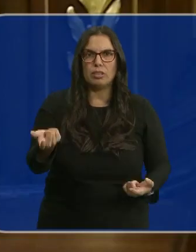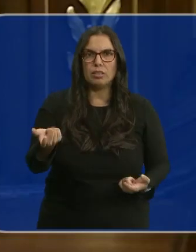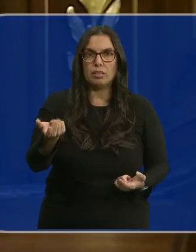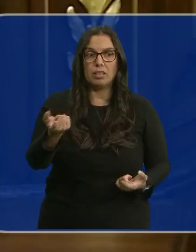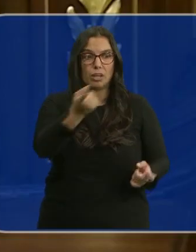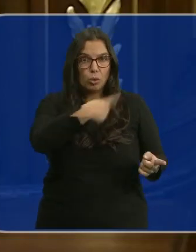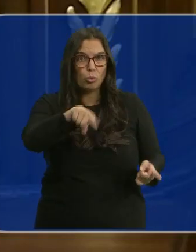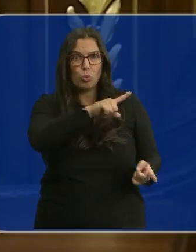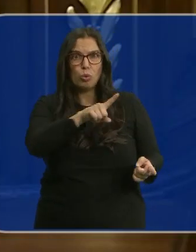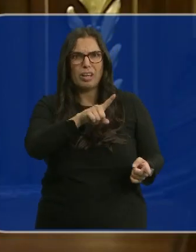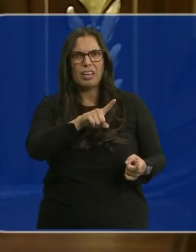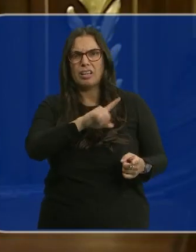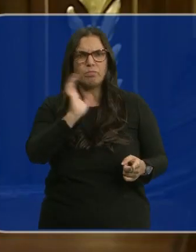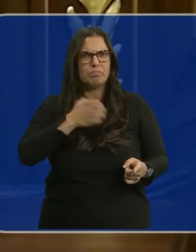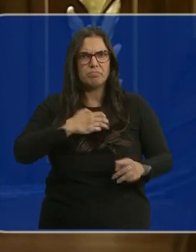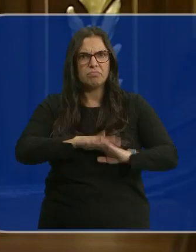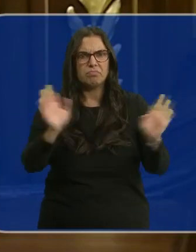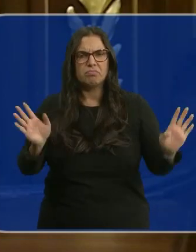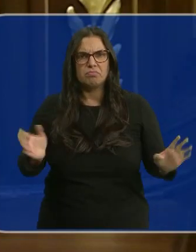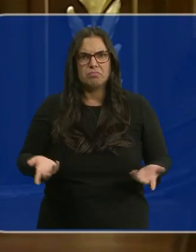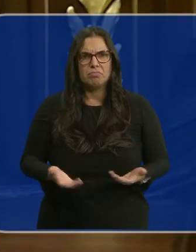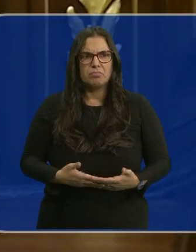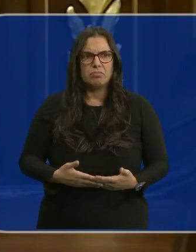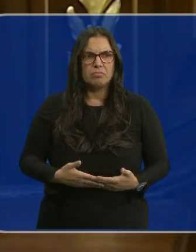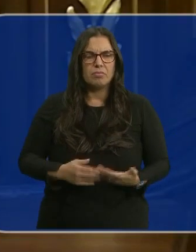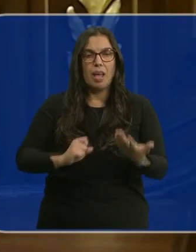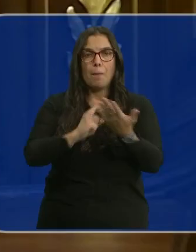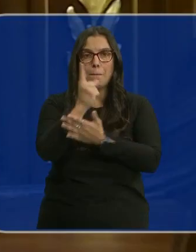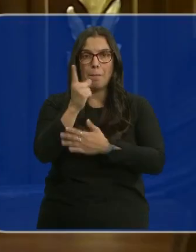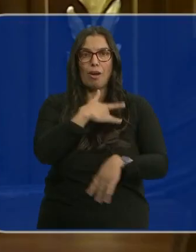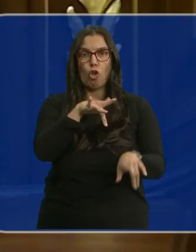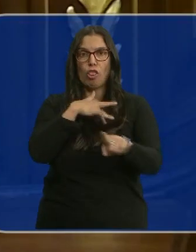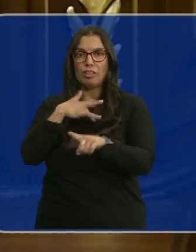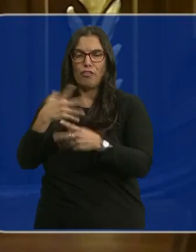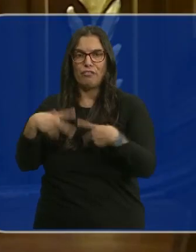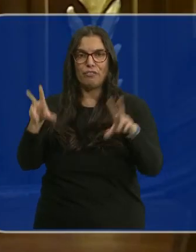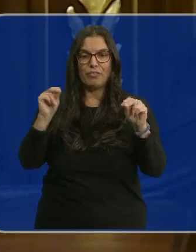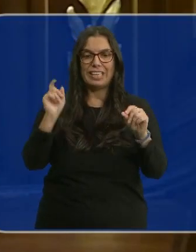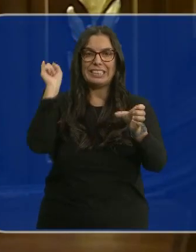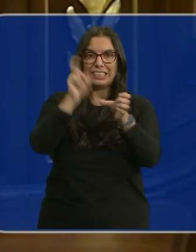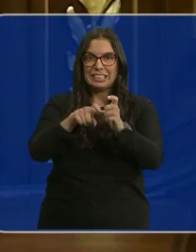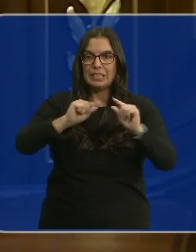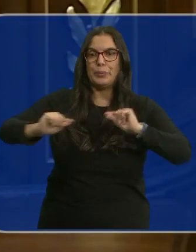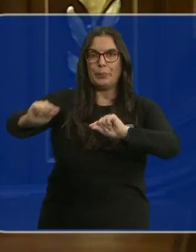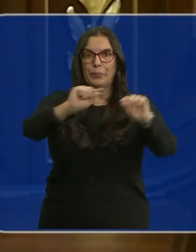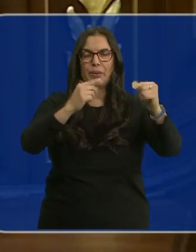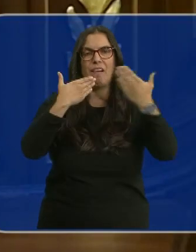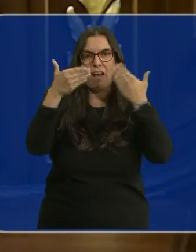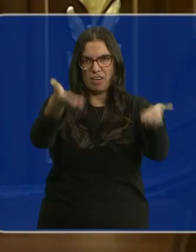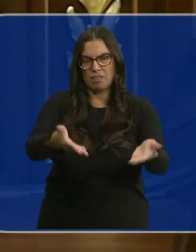han sido ustedes incapaces de acceder. Retiren el mapa concesional, siéntense en la conferencia sectorial a